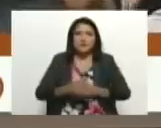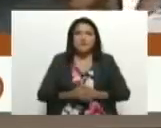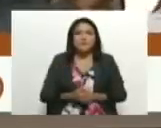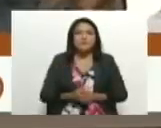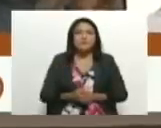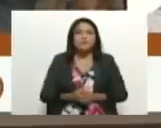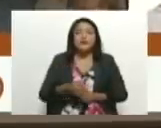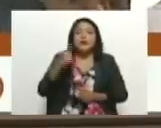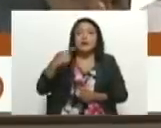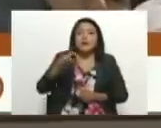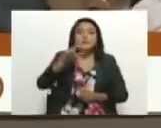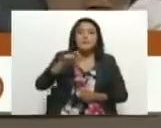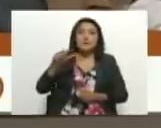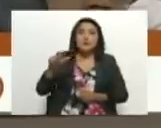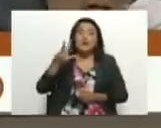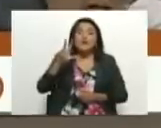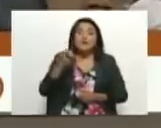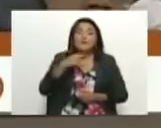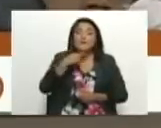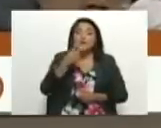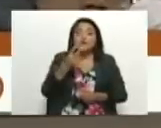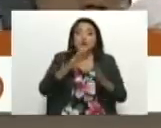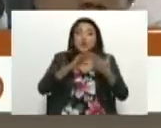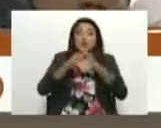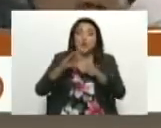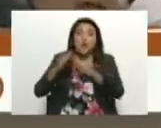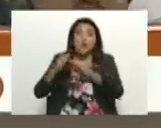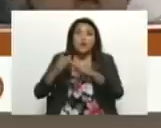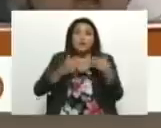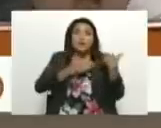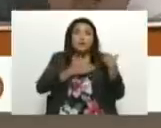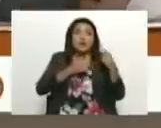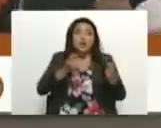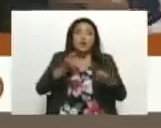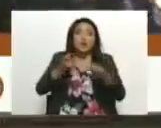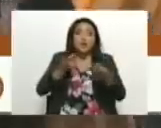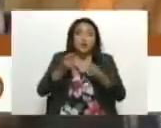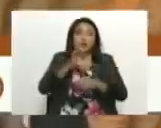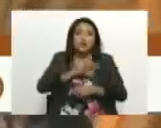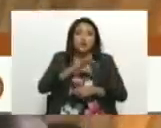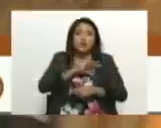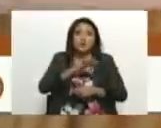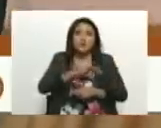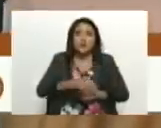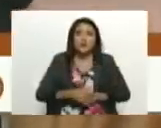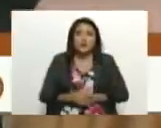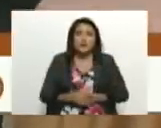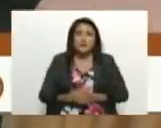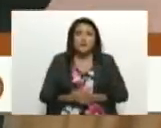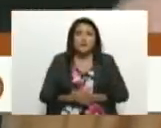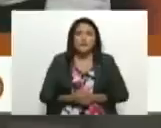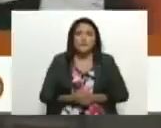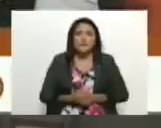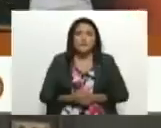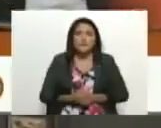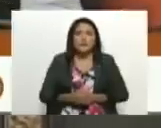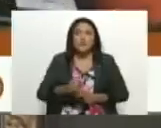30 voceros comunales también, contralores sociales, y en todo el país también está participando el Poder Popular en este